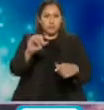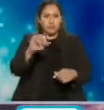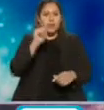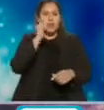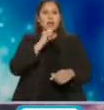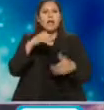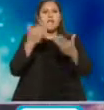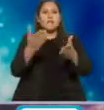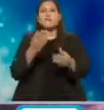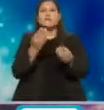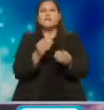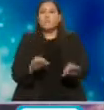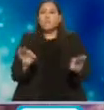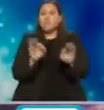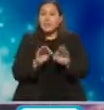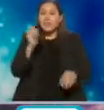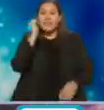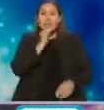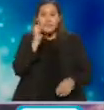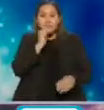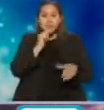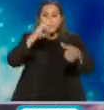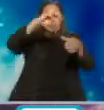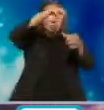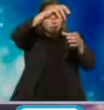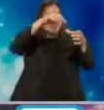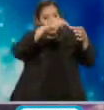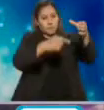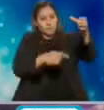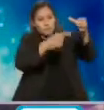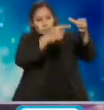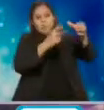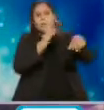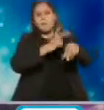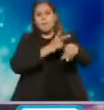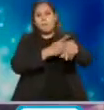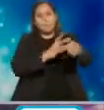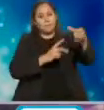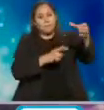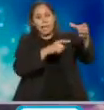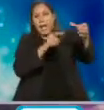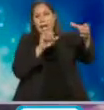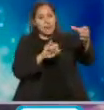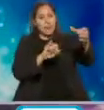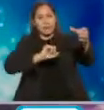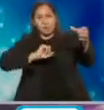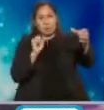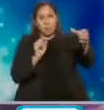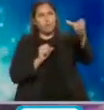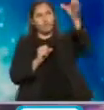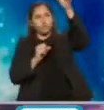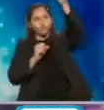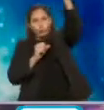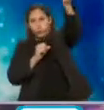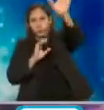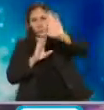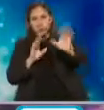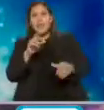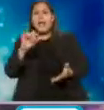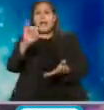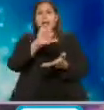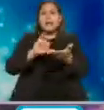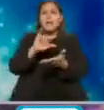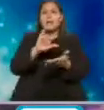muy importante que se mantenga en el envase original. Porque, a ver, si ustedes se fijan, por ejemplo, el aceite de oliva,